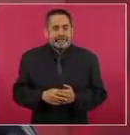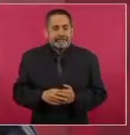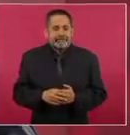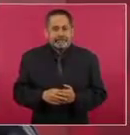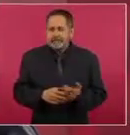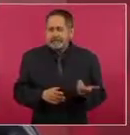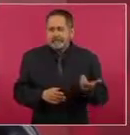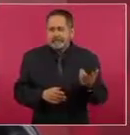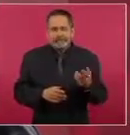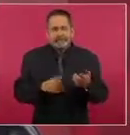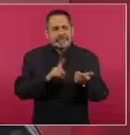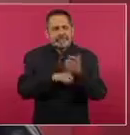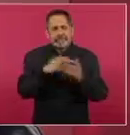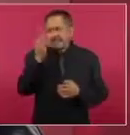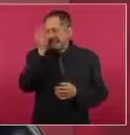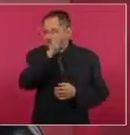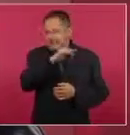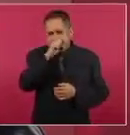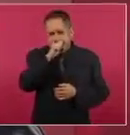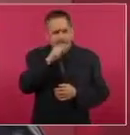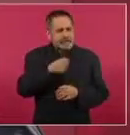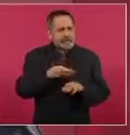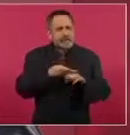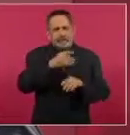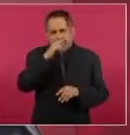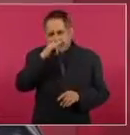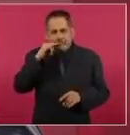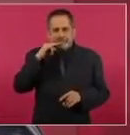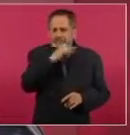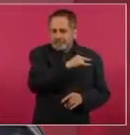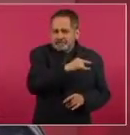porque son muy falsarios, muy hipócritas,